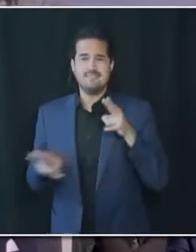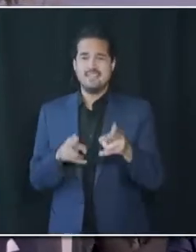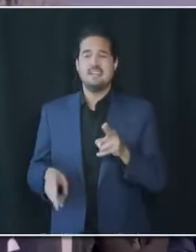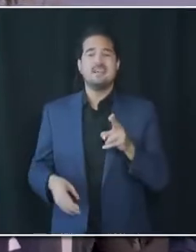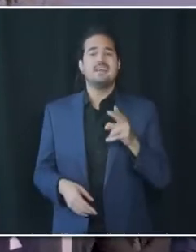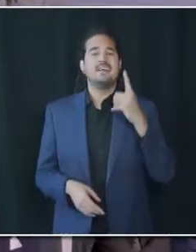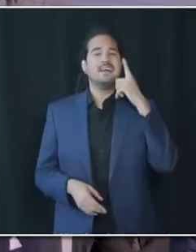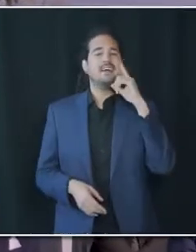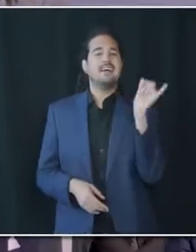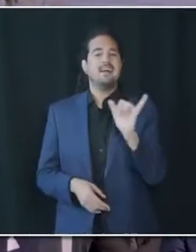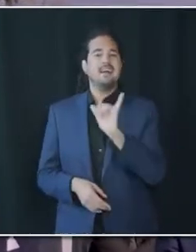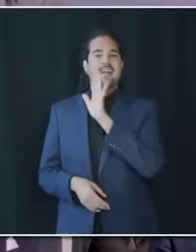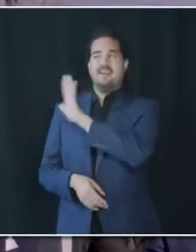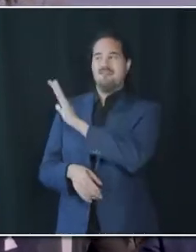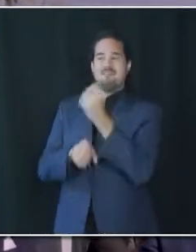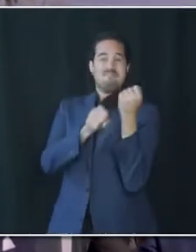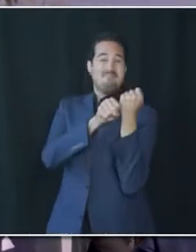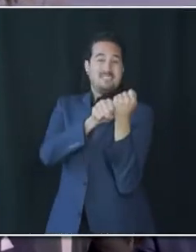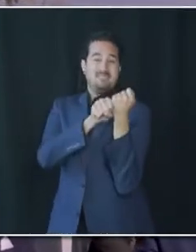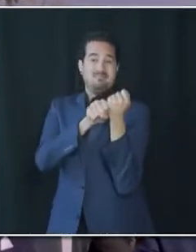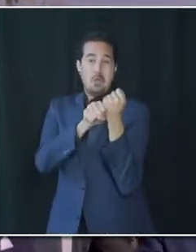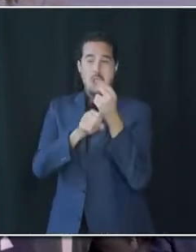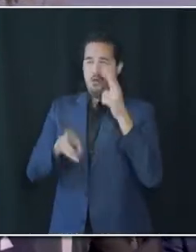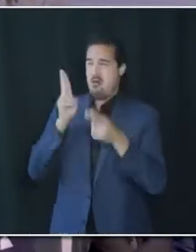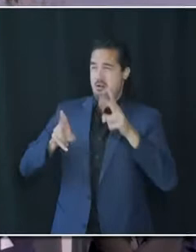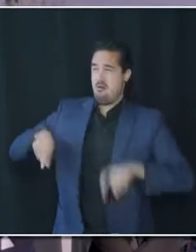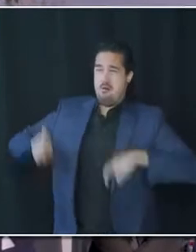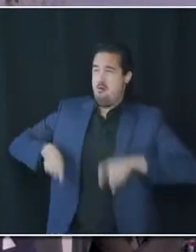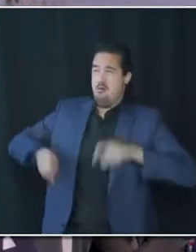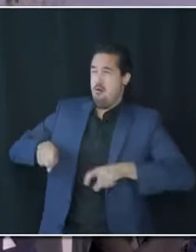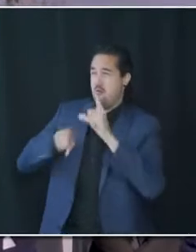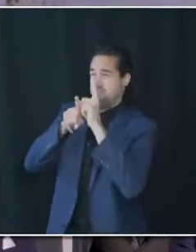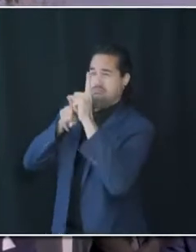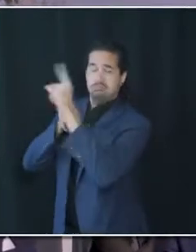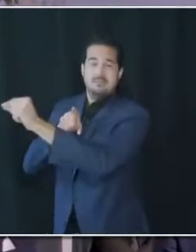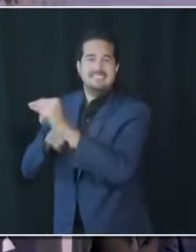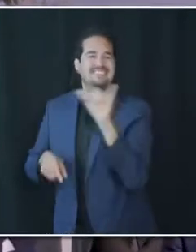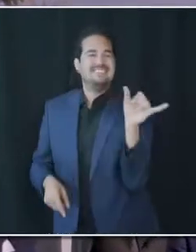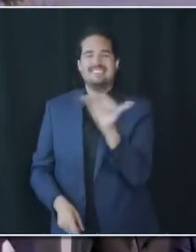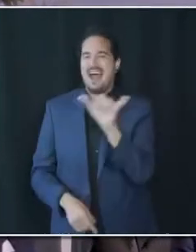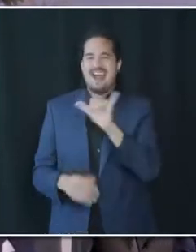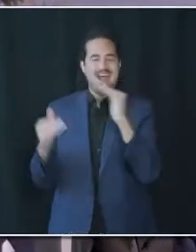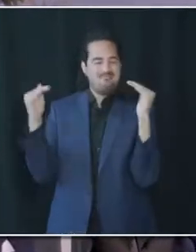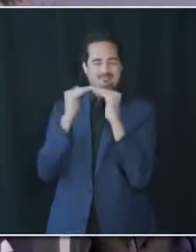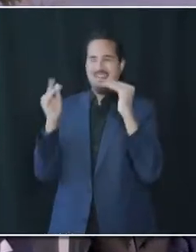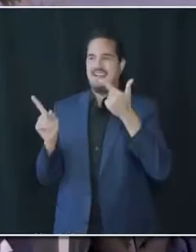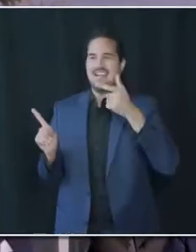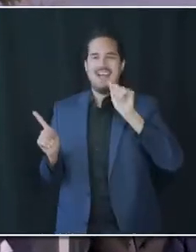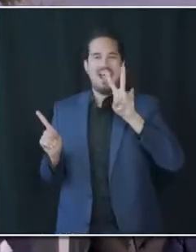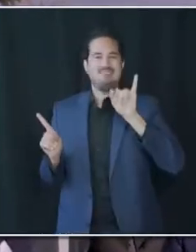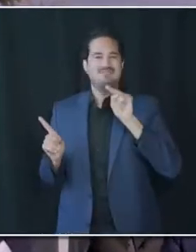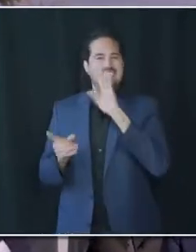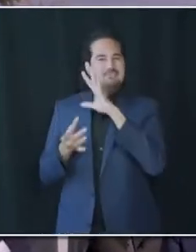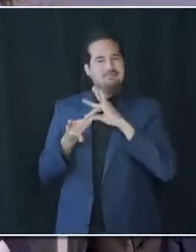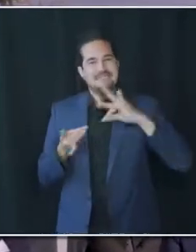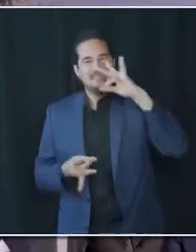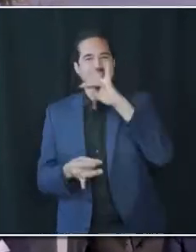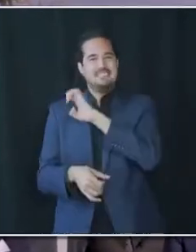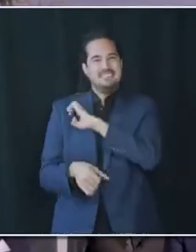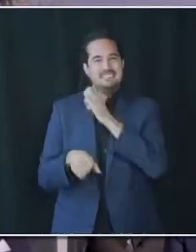que juega pelota en el campo está haciendo todos los días y esto es una prueba de esa lucha